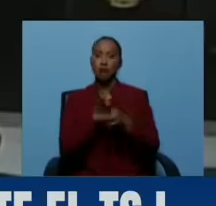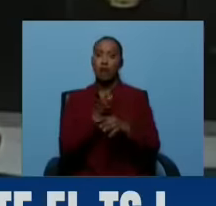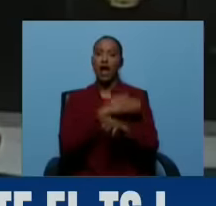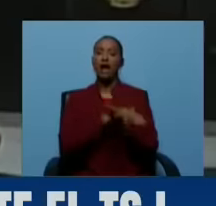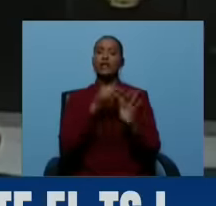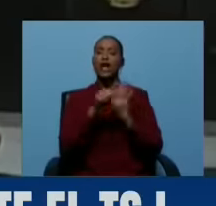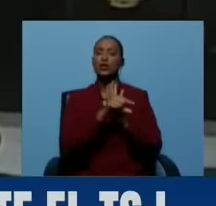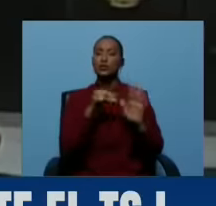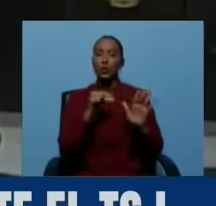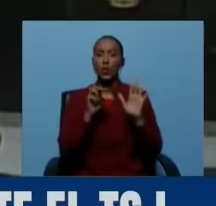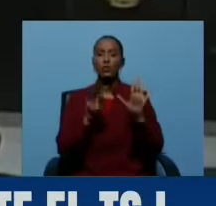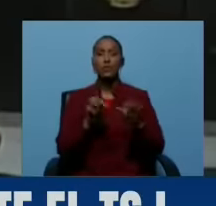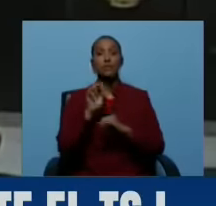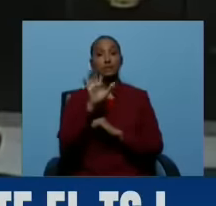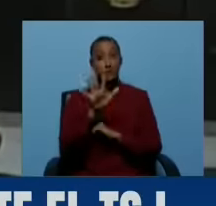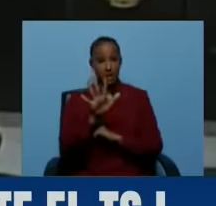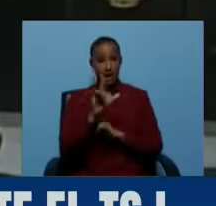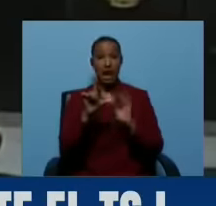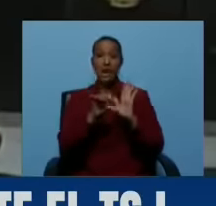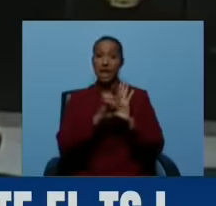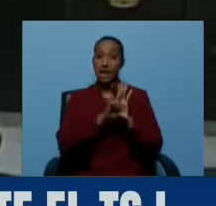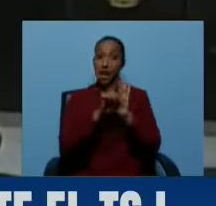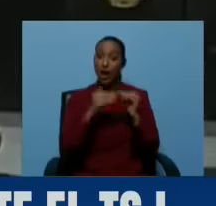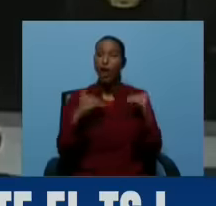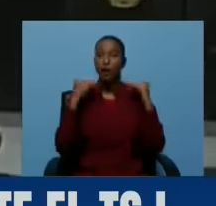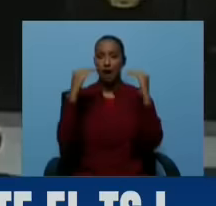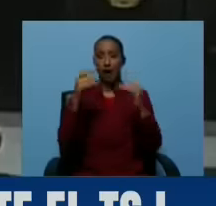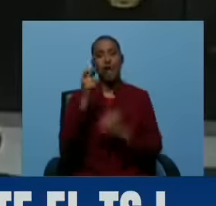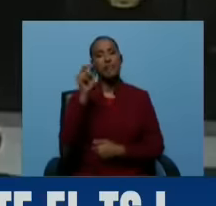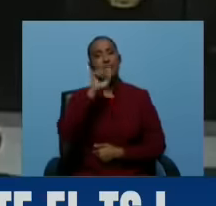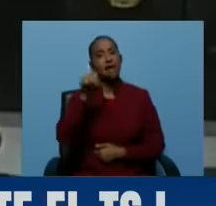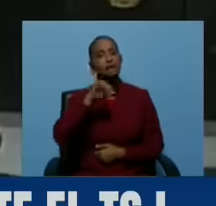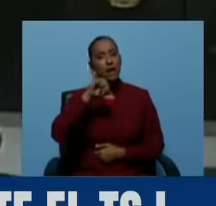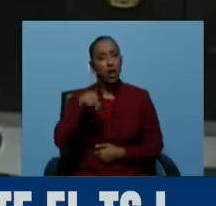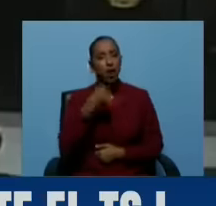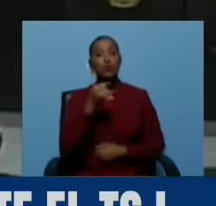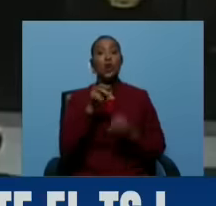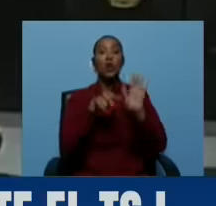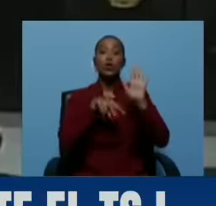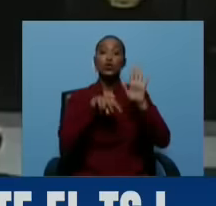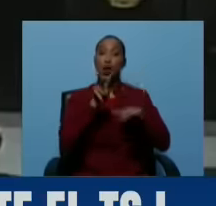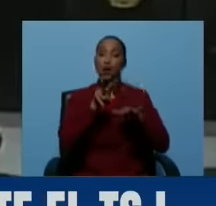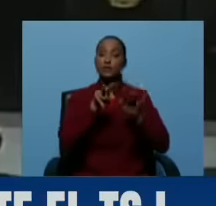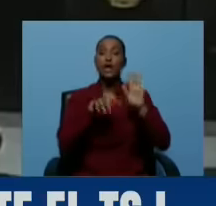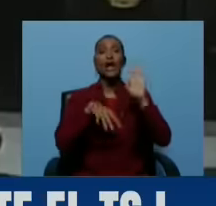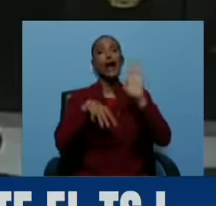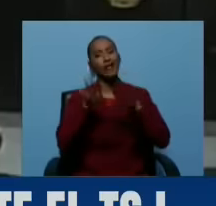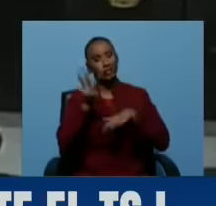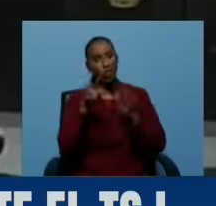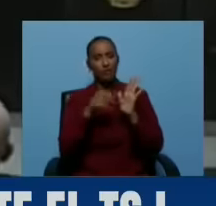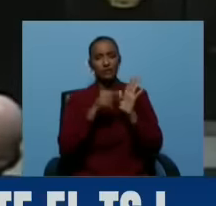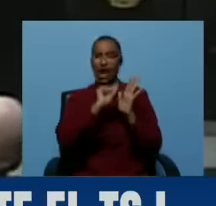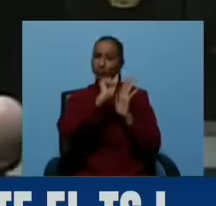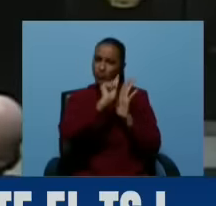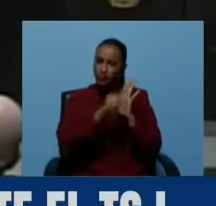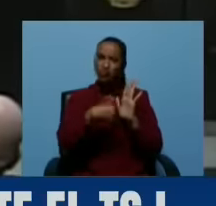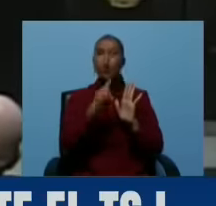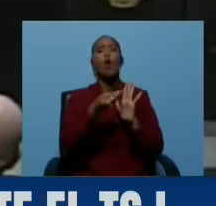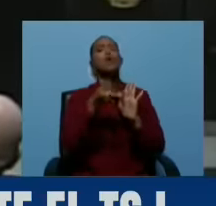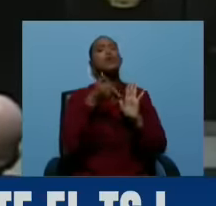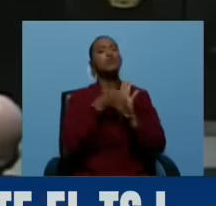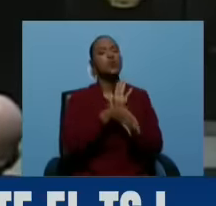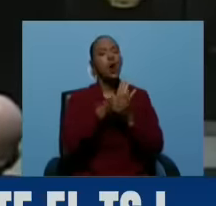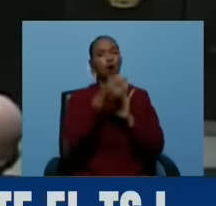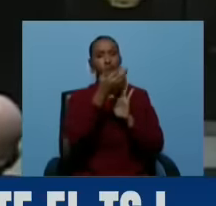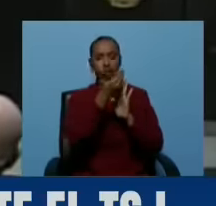artículos 85 de la Ley Orgánica del Tribunal Supremo de Justicia, 12 y 14 del Código de Procedimiento Civil, aplicable por